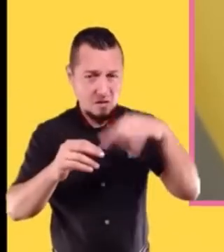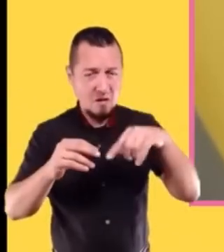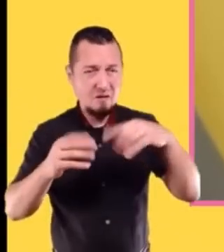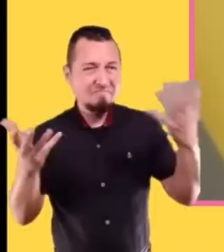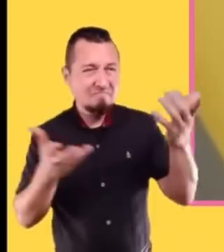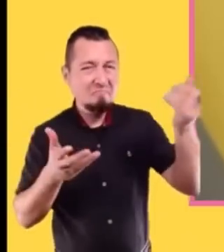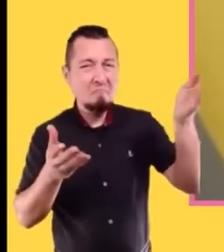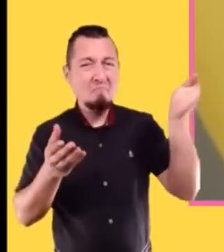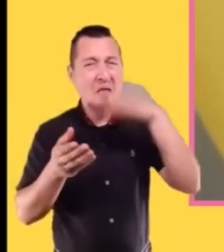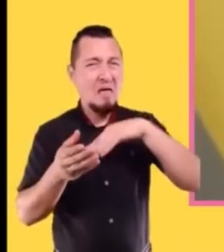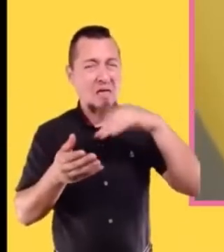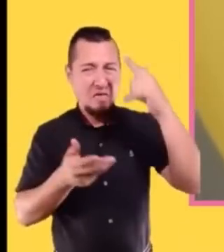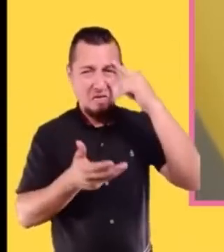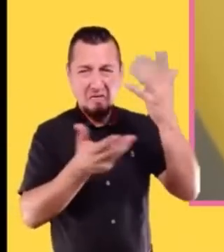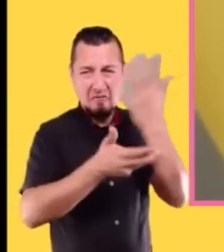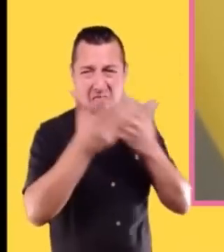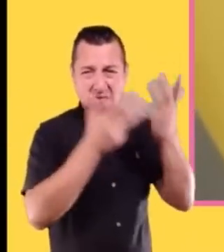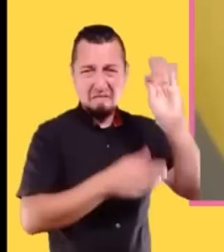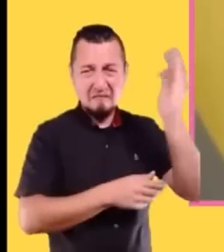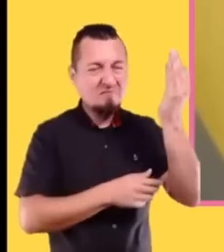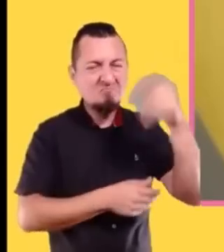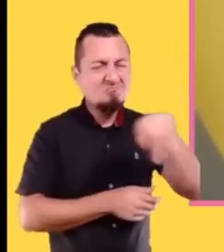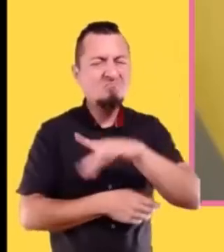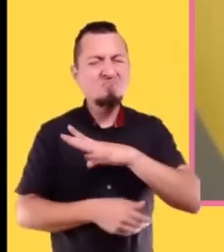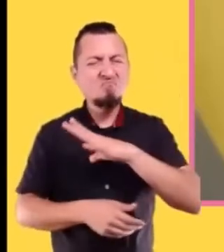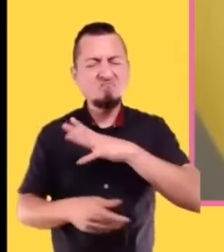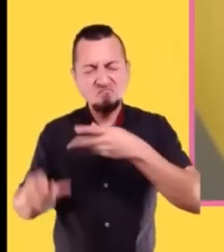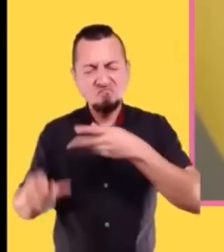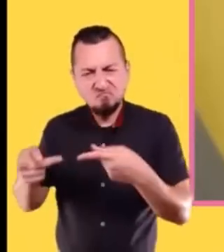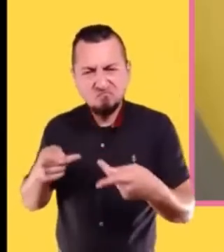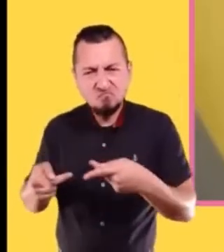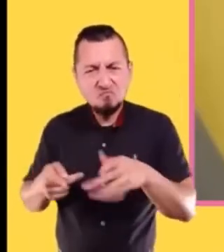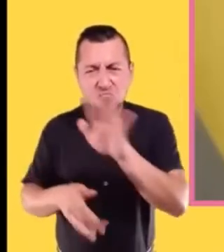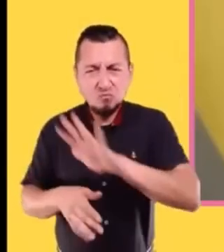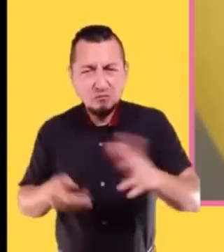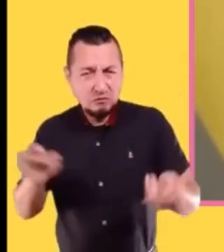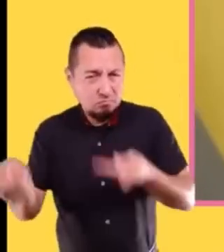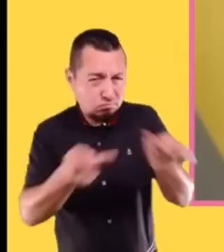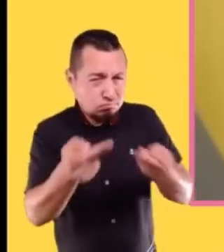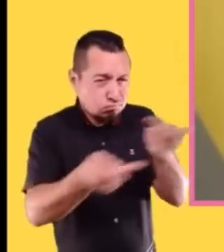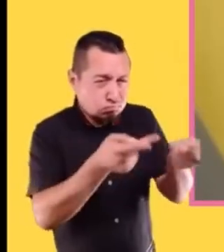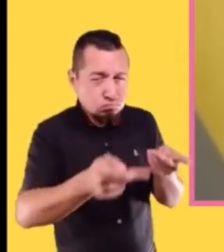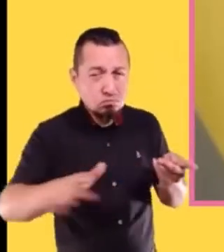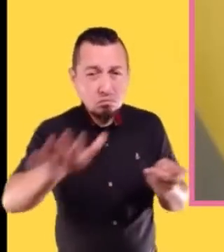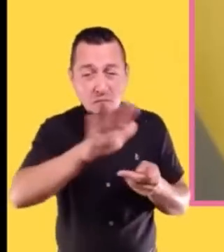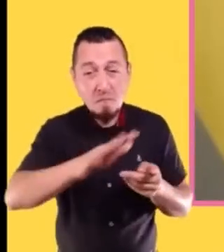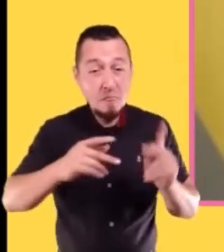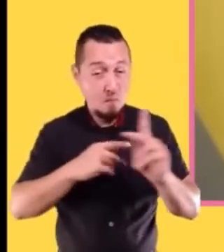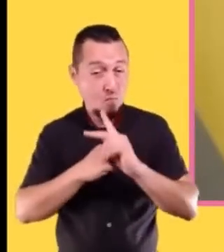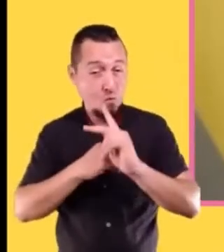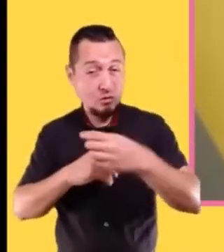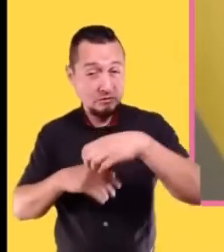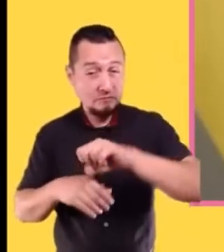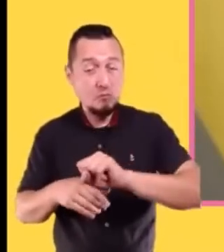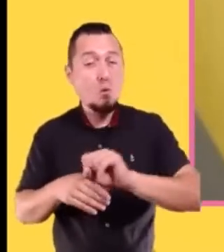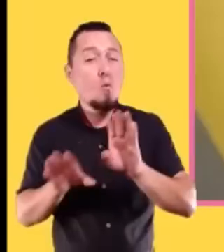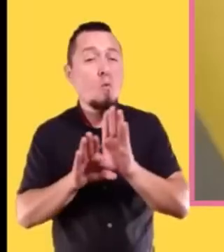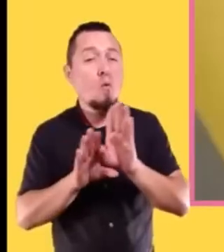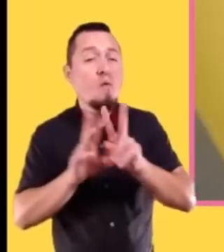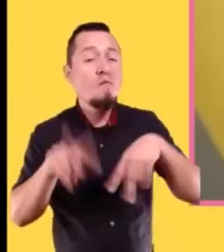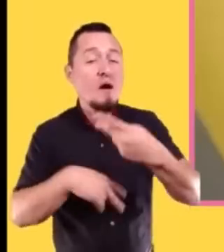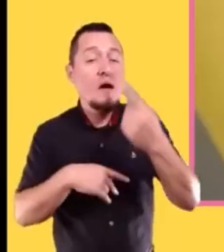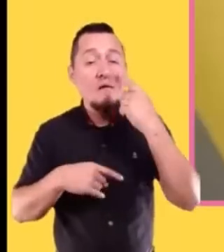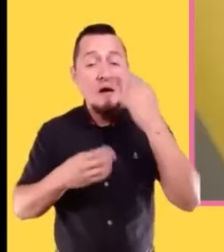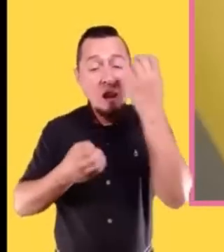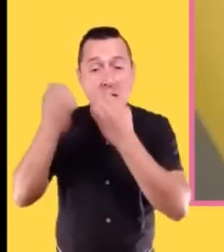pasado, antes de terminar, hicimos una evaluación censal a detalle que nos va a permitir en las próximas semanas saber cómo estamos en la